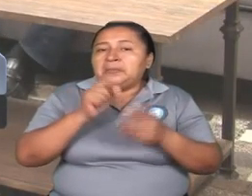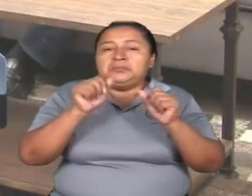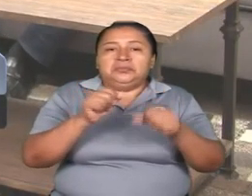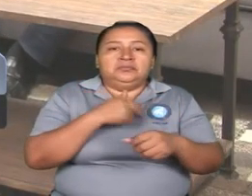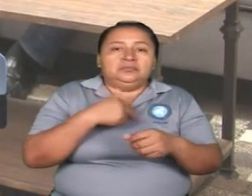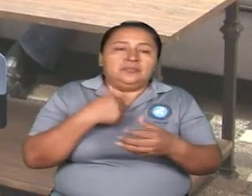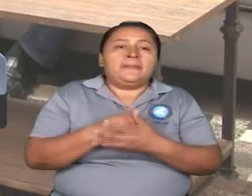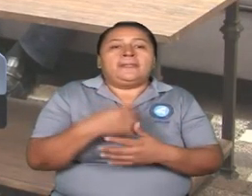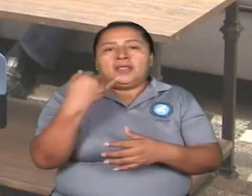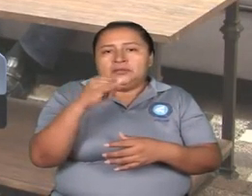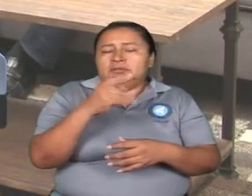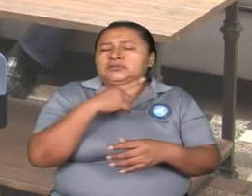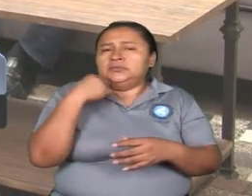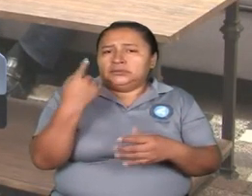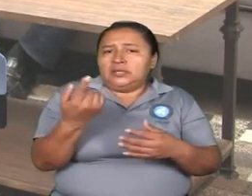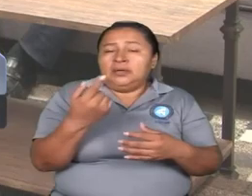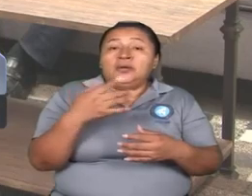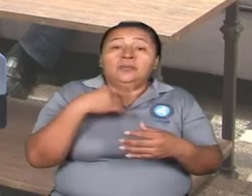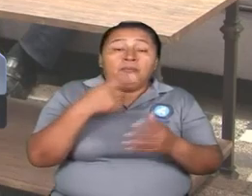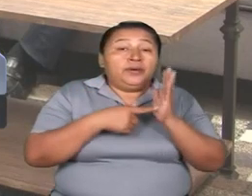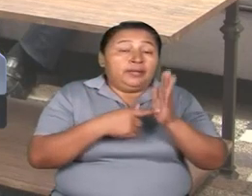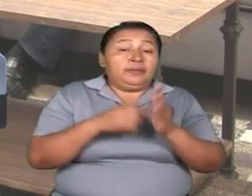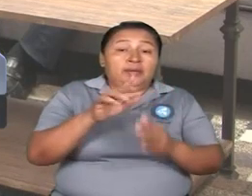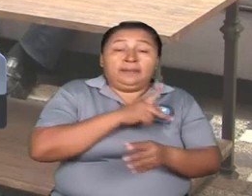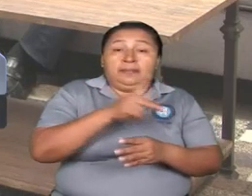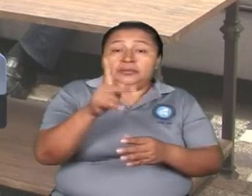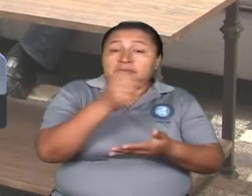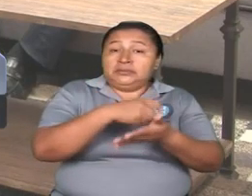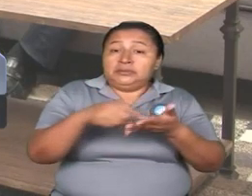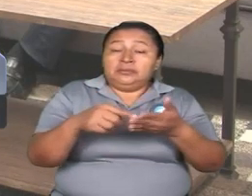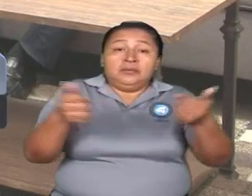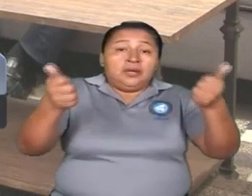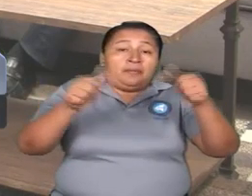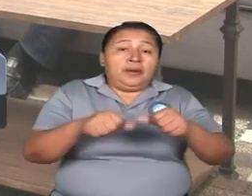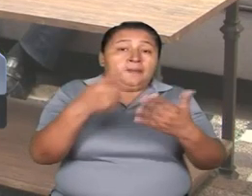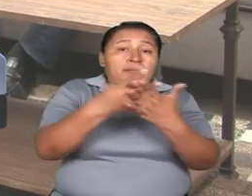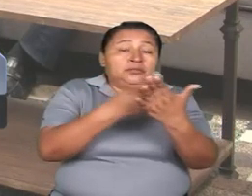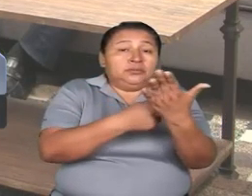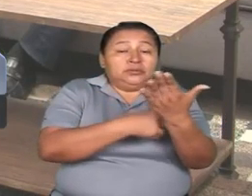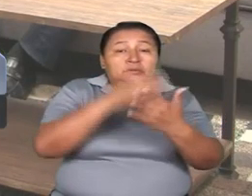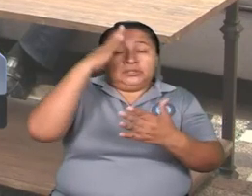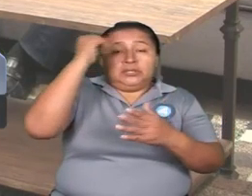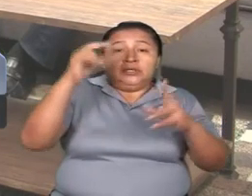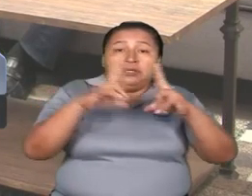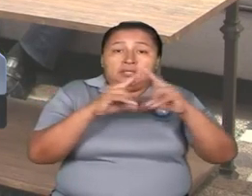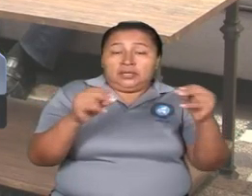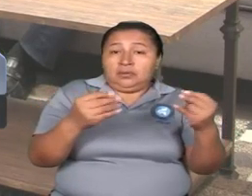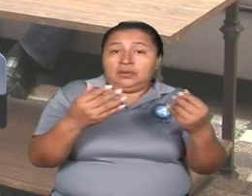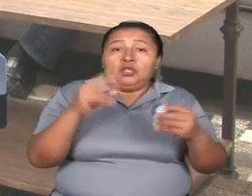No, y, definitivamente. Por ejemplo, la próxima semana vamos a estar aprobando el Presupuesto General de la República